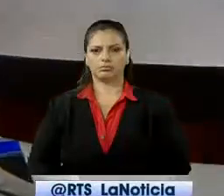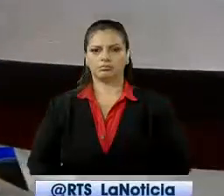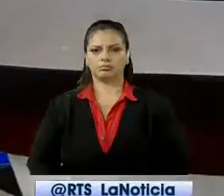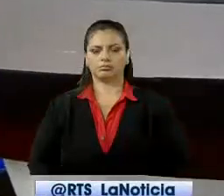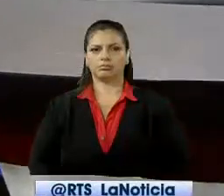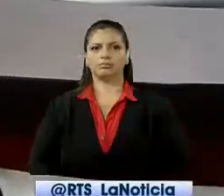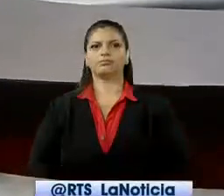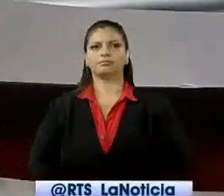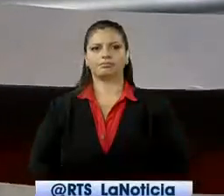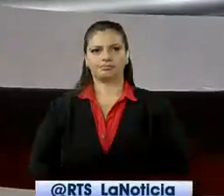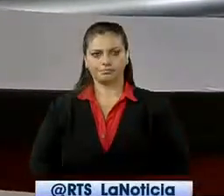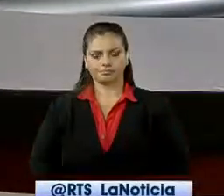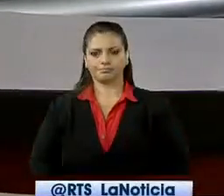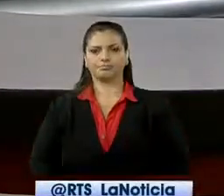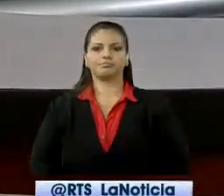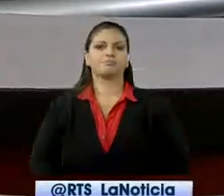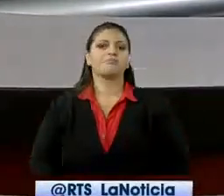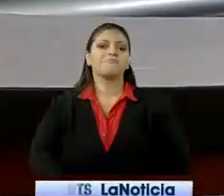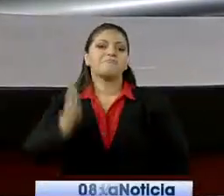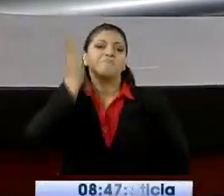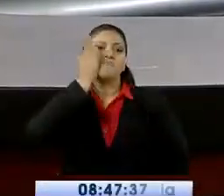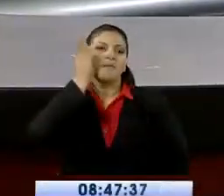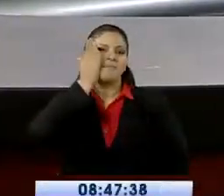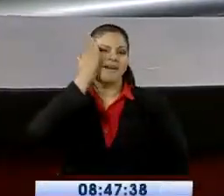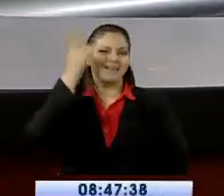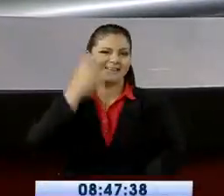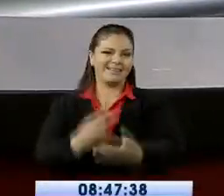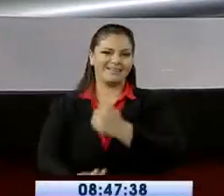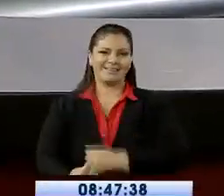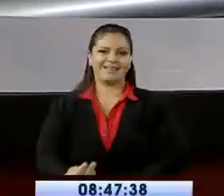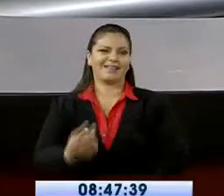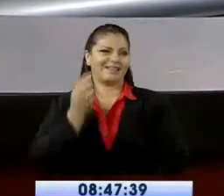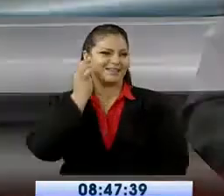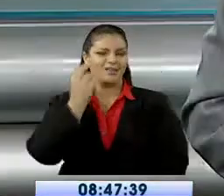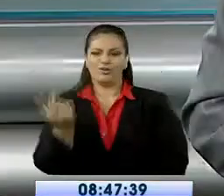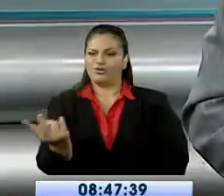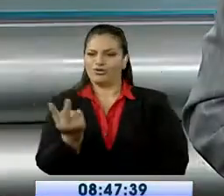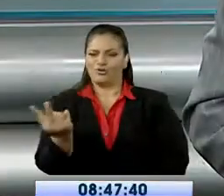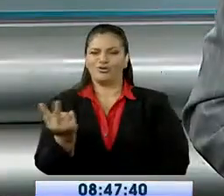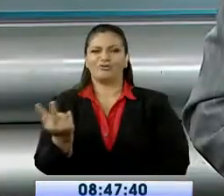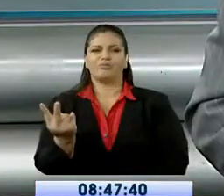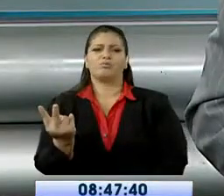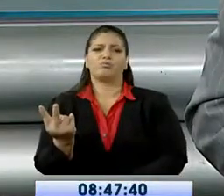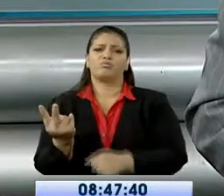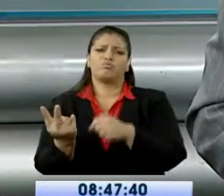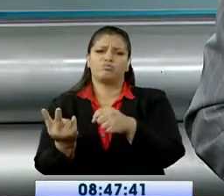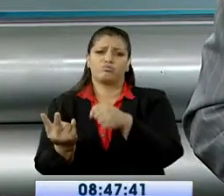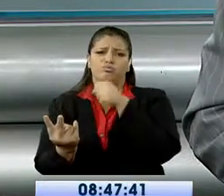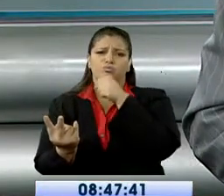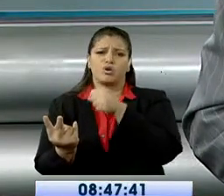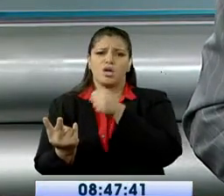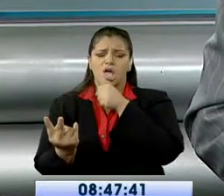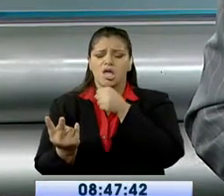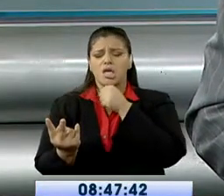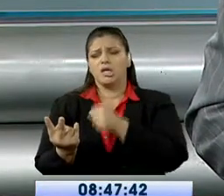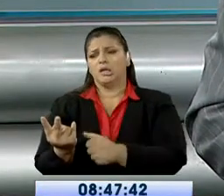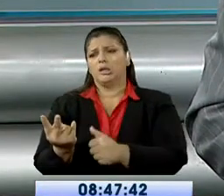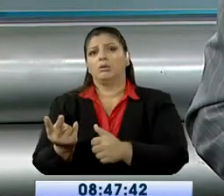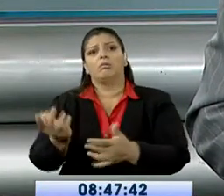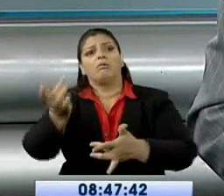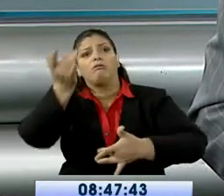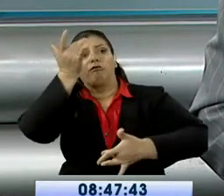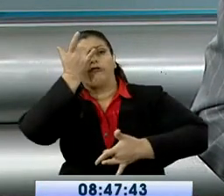Dos mujeres de la tercera edad, madre e hija, necesitan ayuda urgente. Ambas padecen de graves enfermedades como cáncer